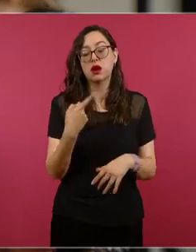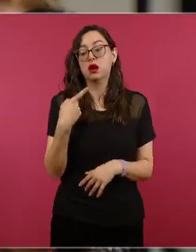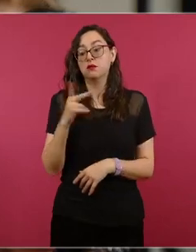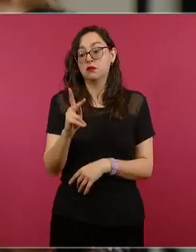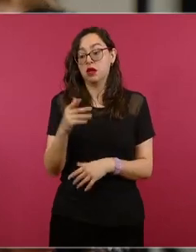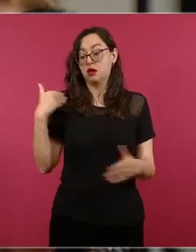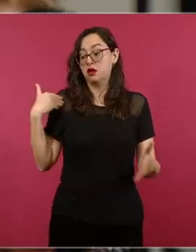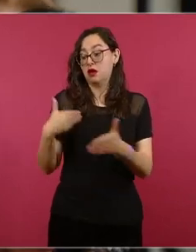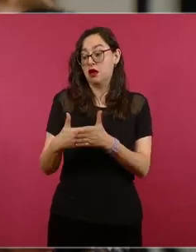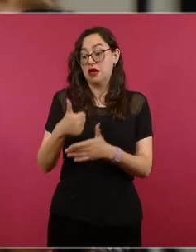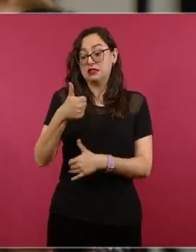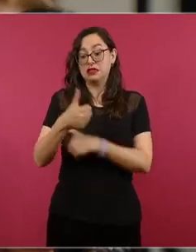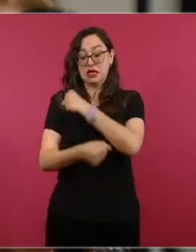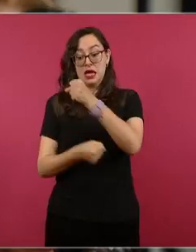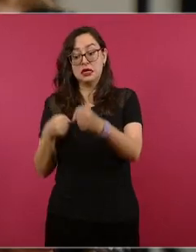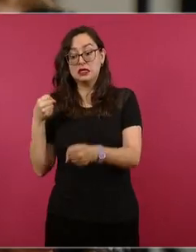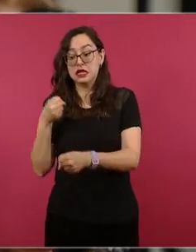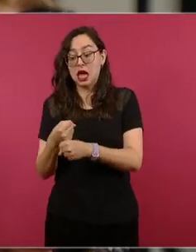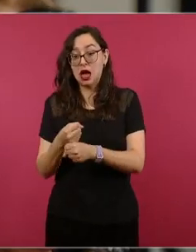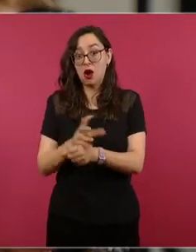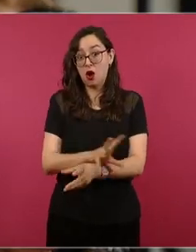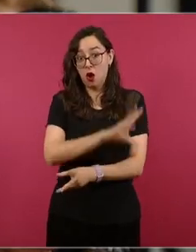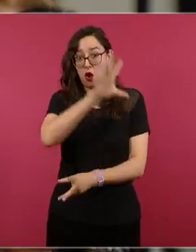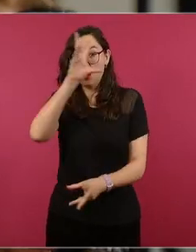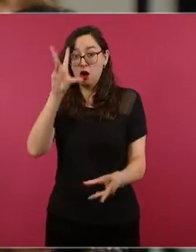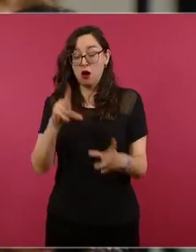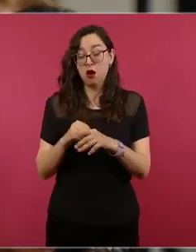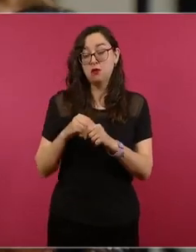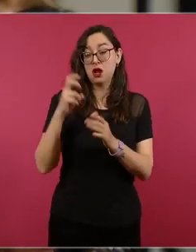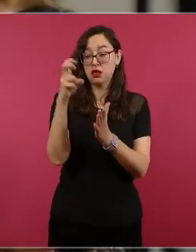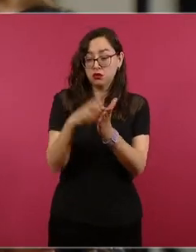paraestatal. Aunque también pese al gran esfuerzo